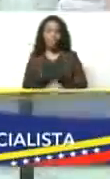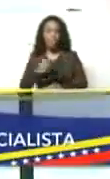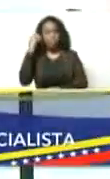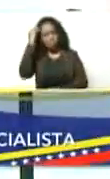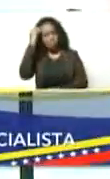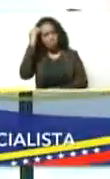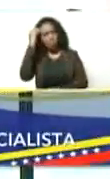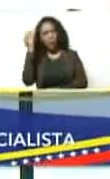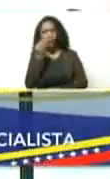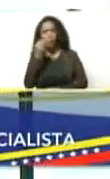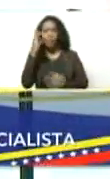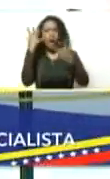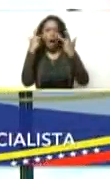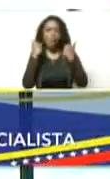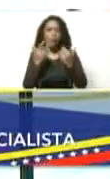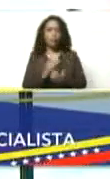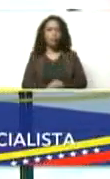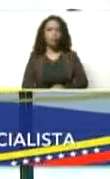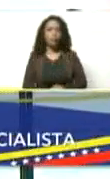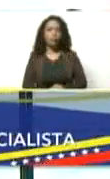en la proteína animal,